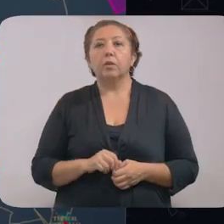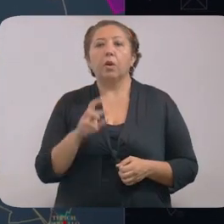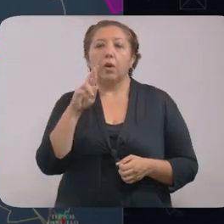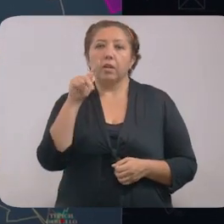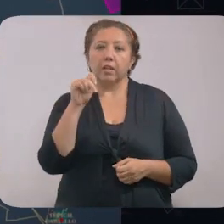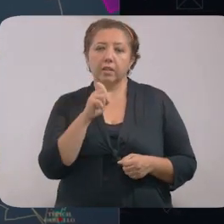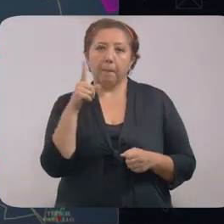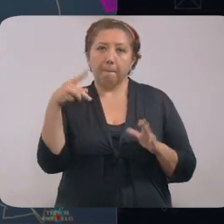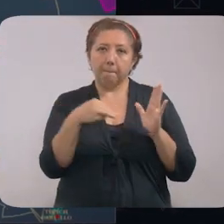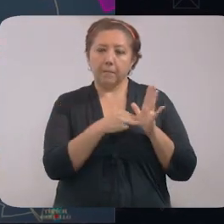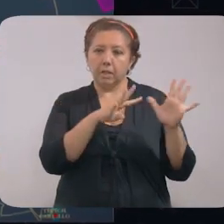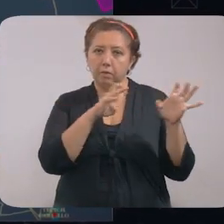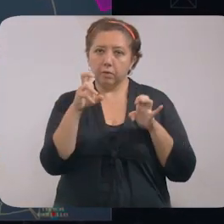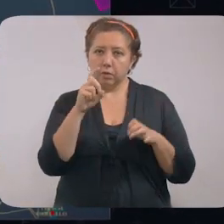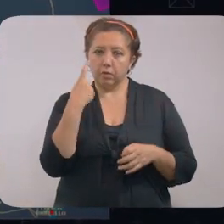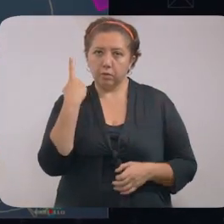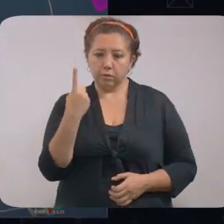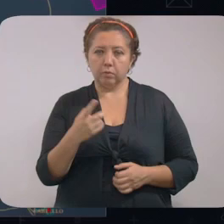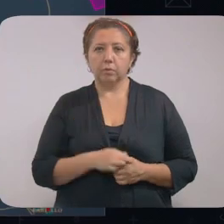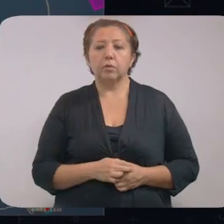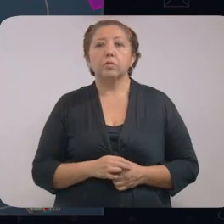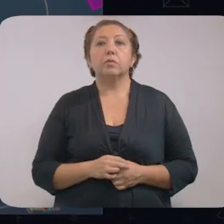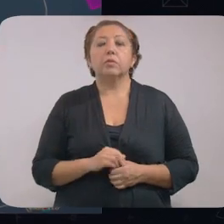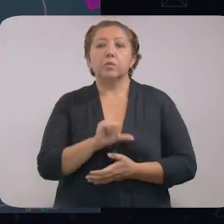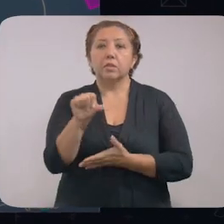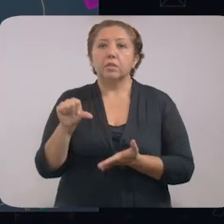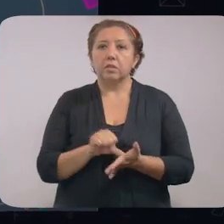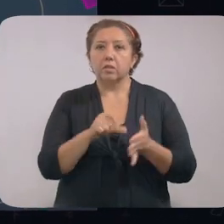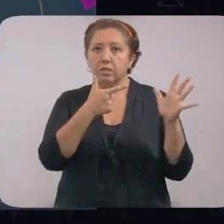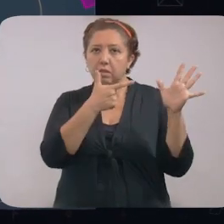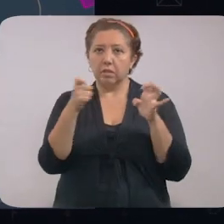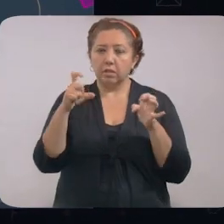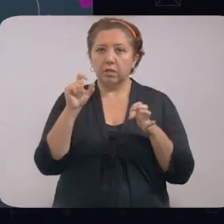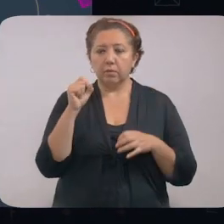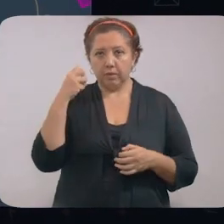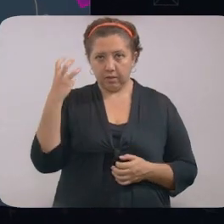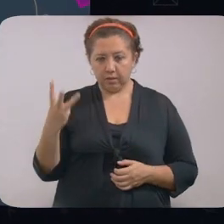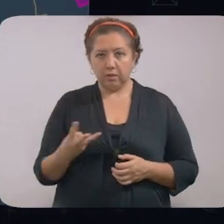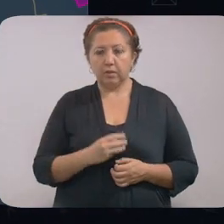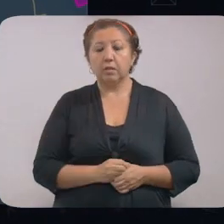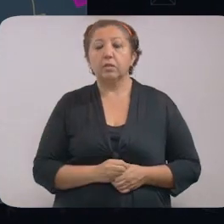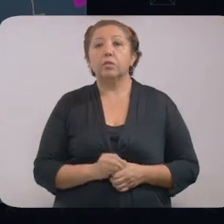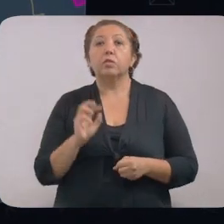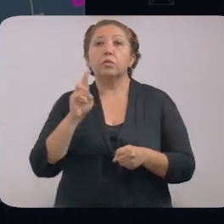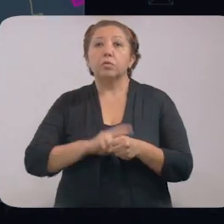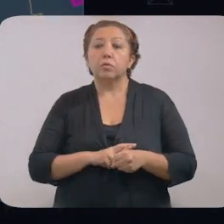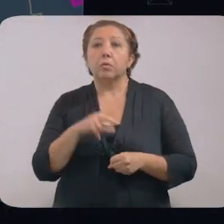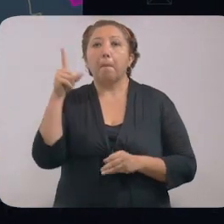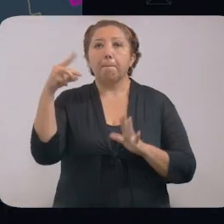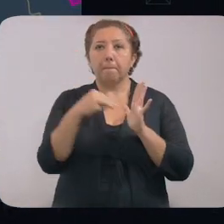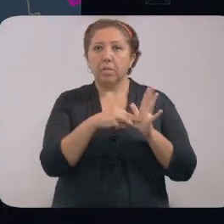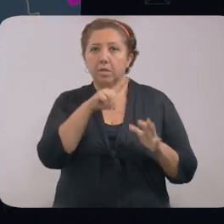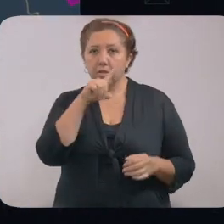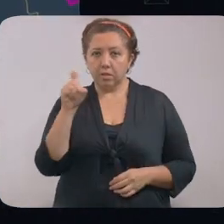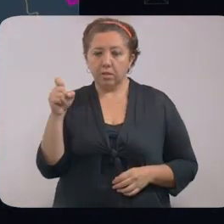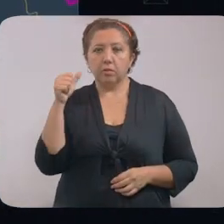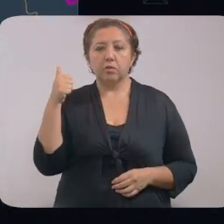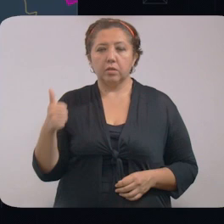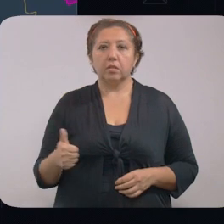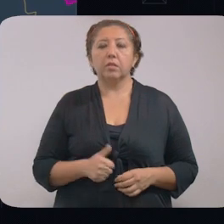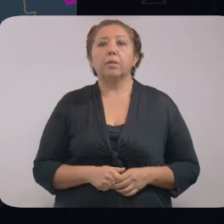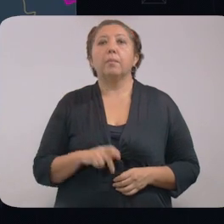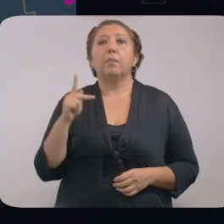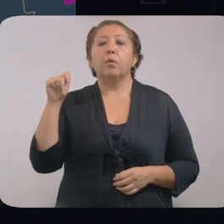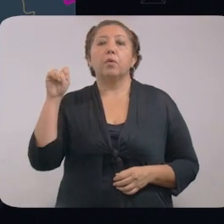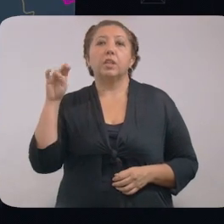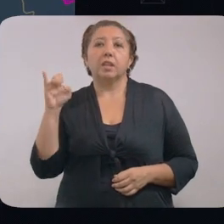zona oriente 1.931, en la zona centro 723, en la zona sur 1.106. En la